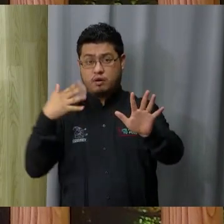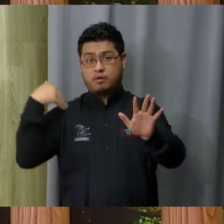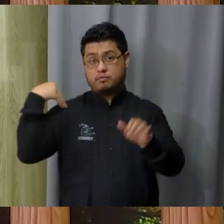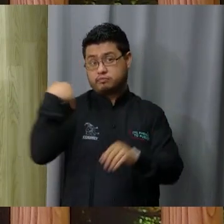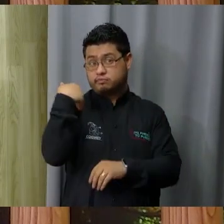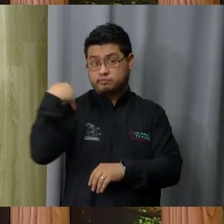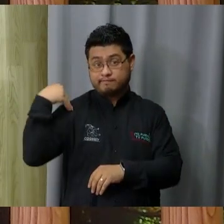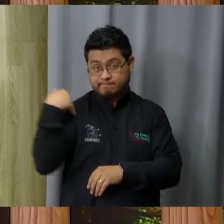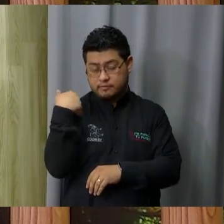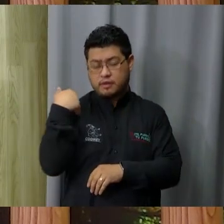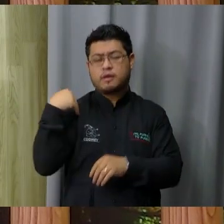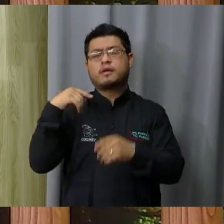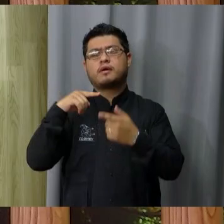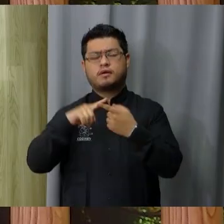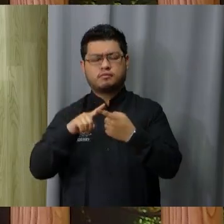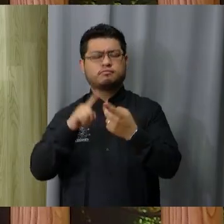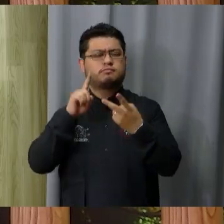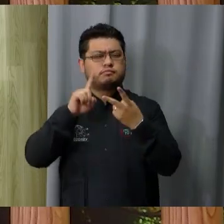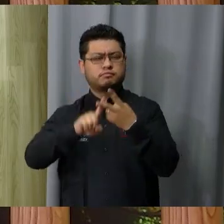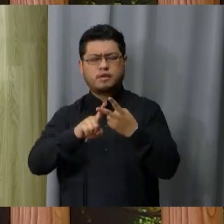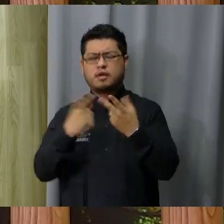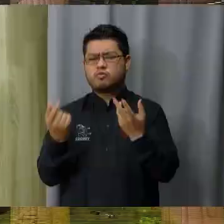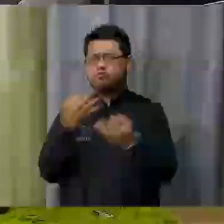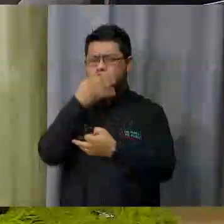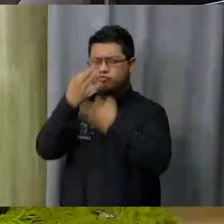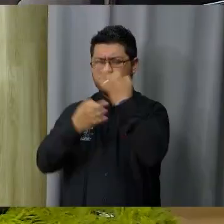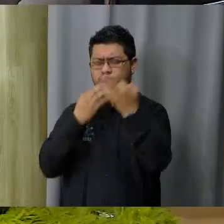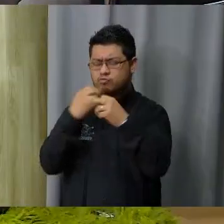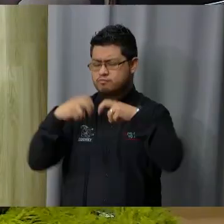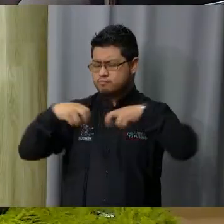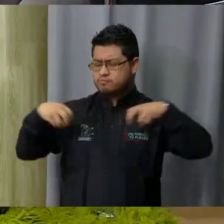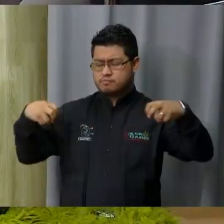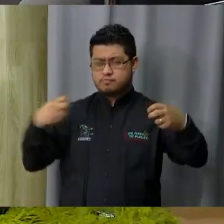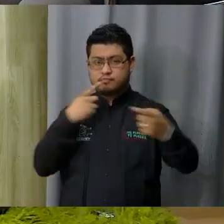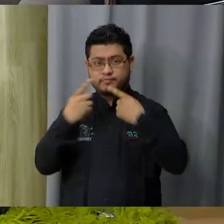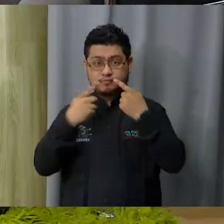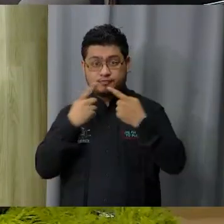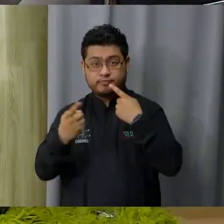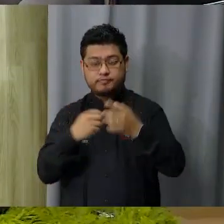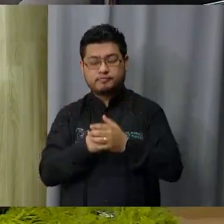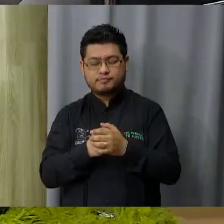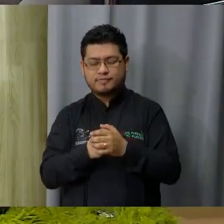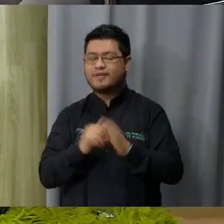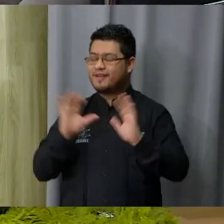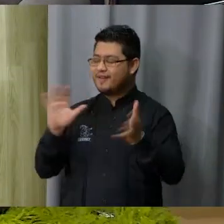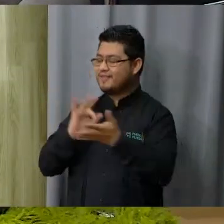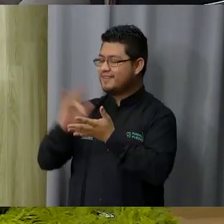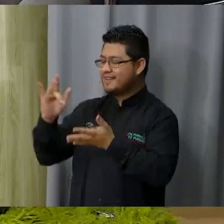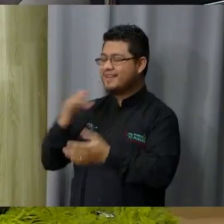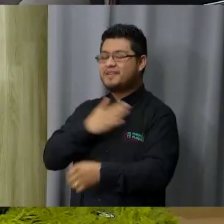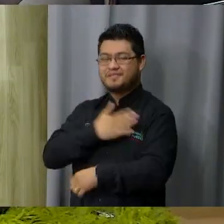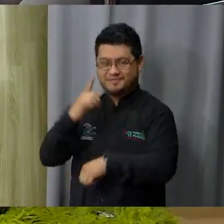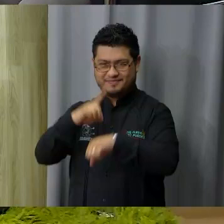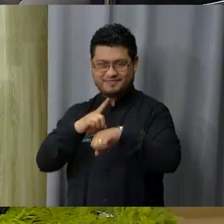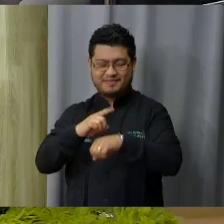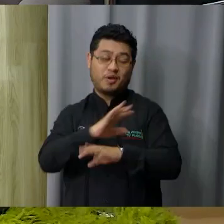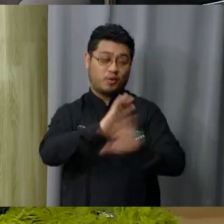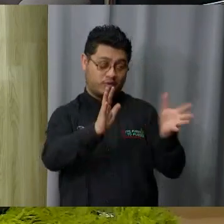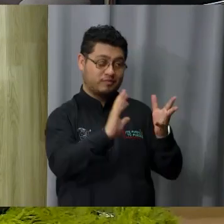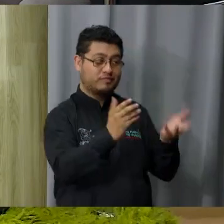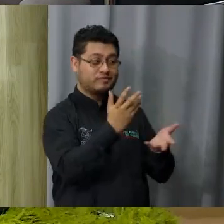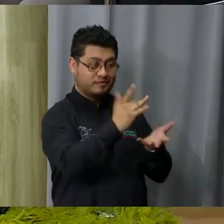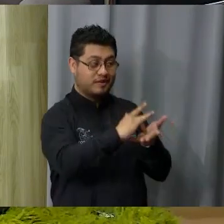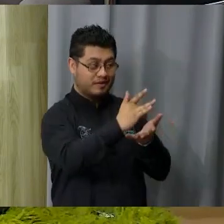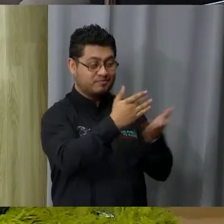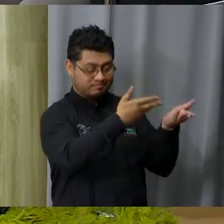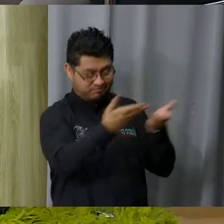en la Facultad de Medicina. Muchas gracias, bienvenido. Muchas gracias, Fátima. Muy buenos días. Gracias por estar con nosotros. No, muchas gracias